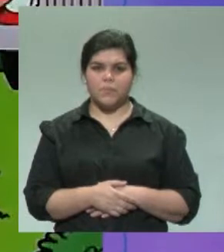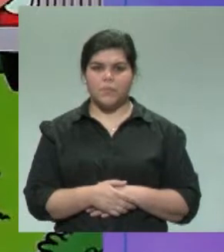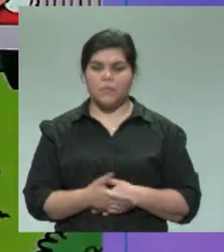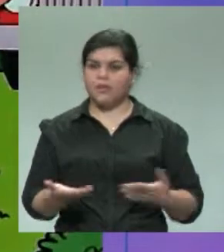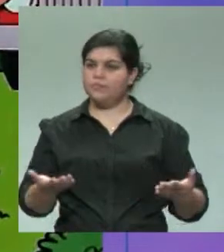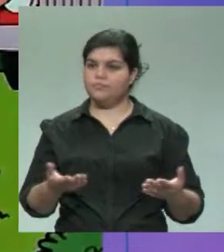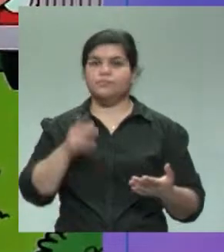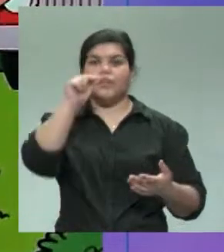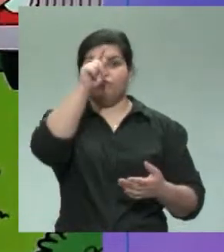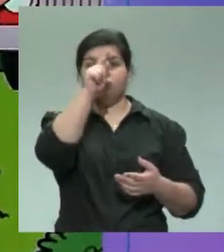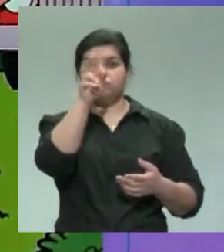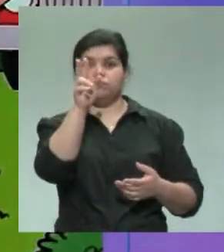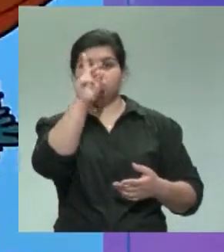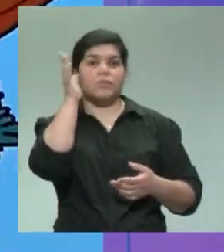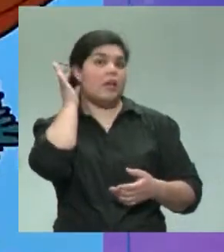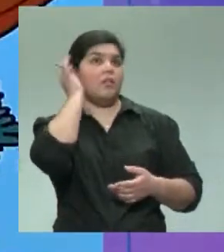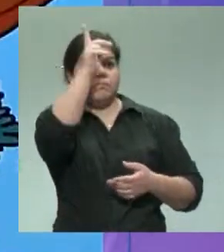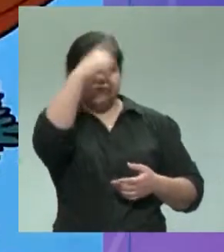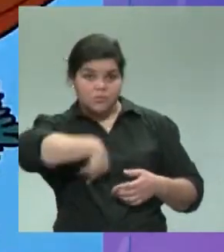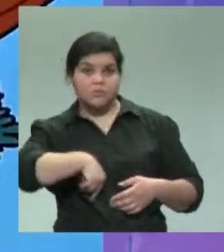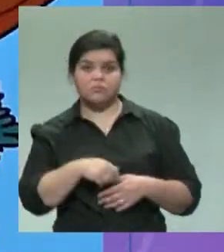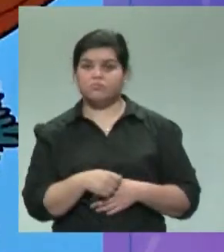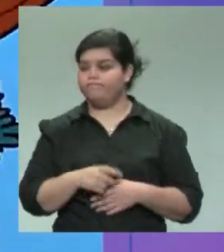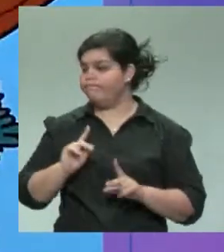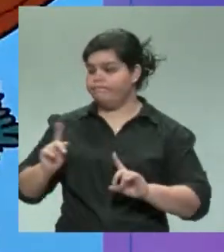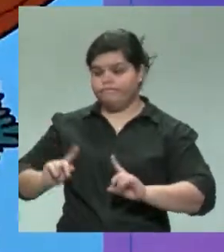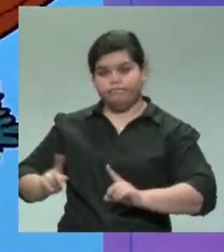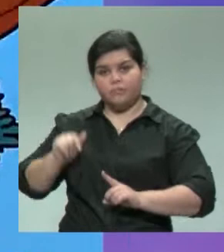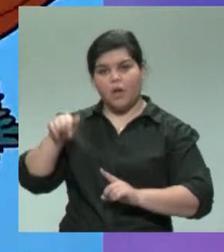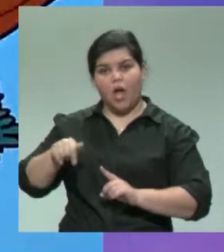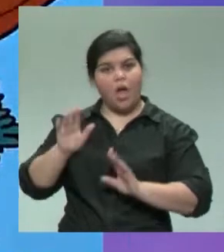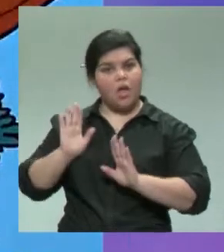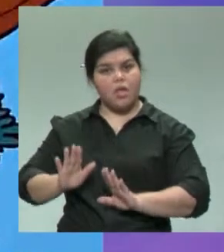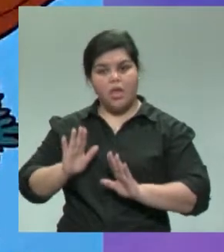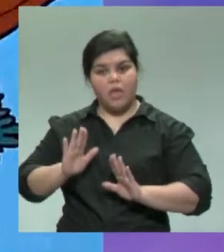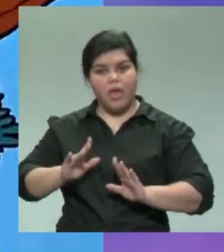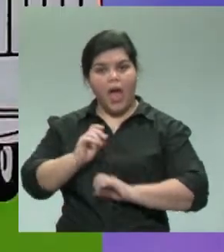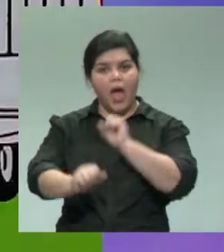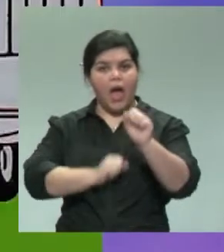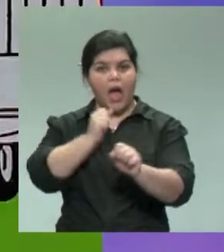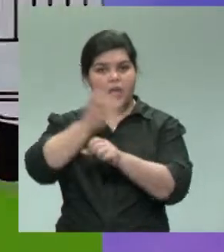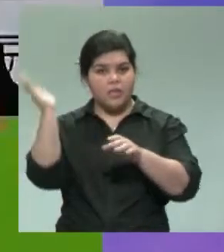Será mejor que baje de ahí, jovencita. ¡No bajaré hasta que se olviden de